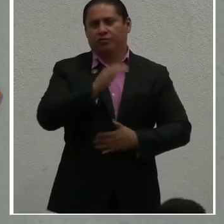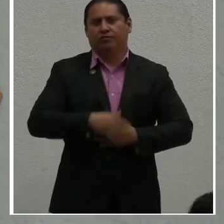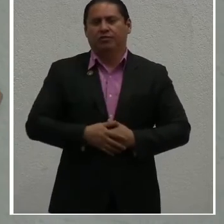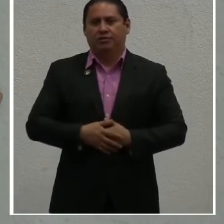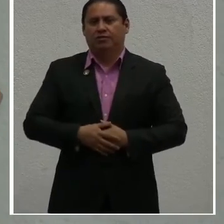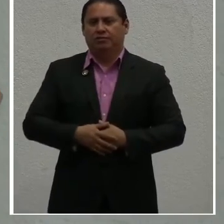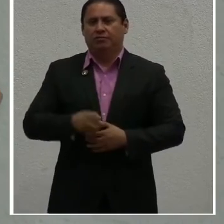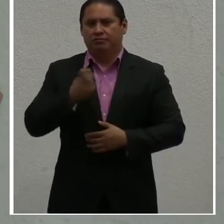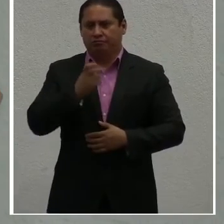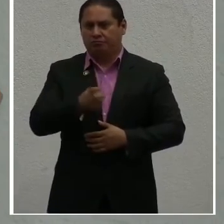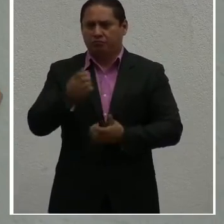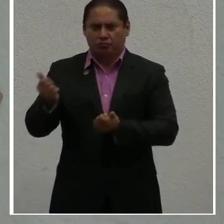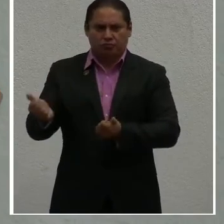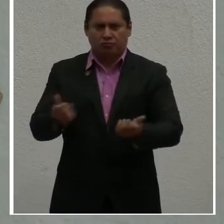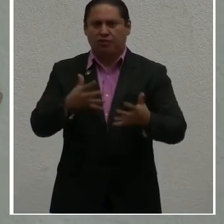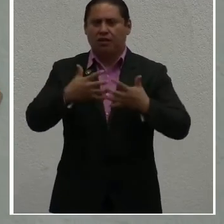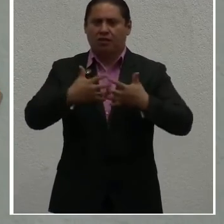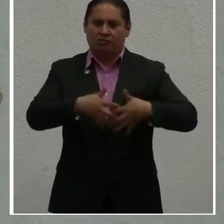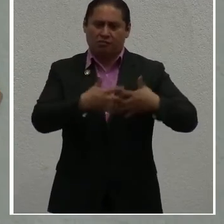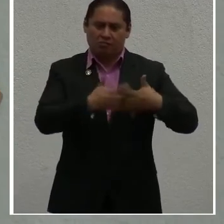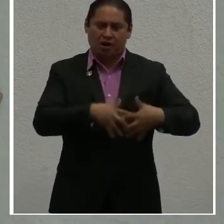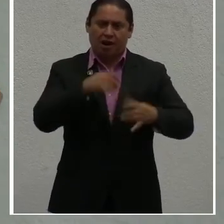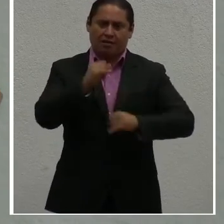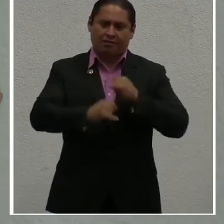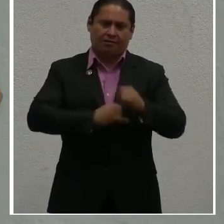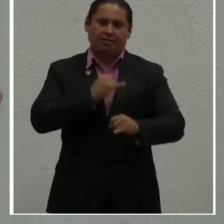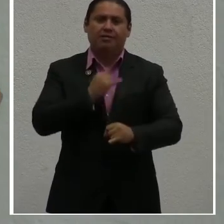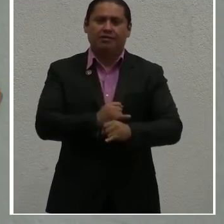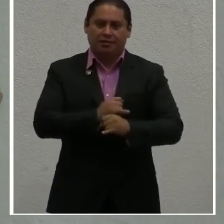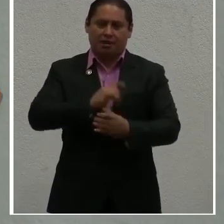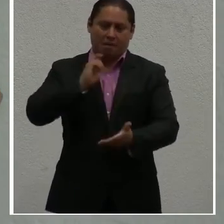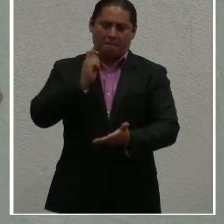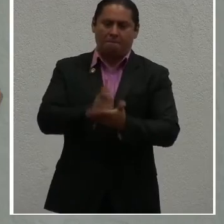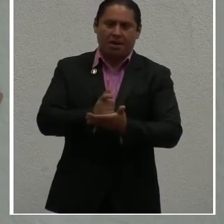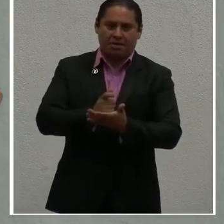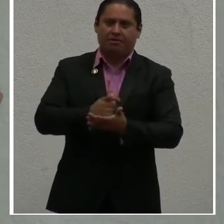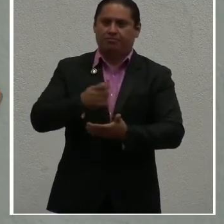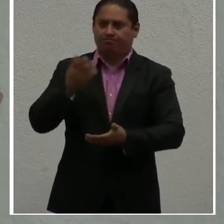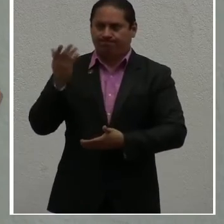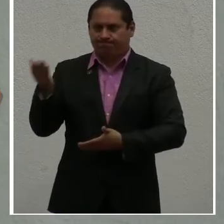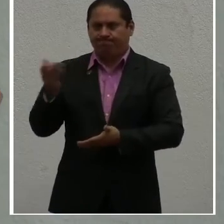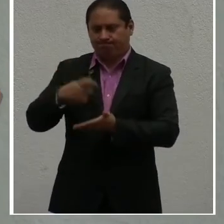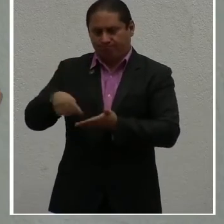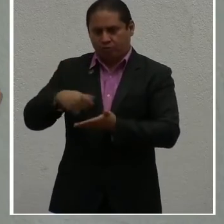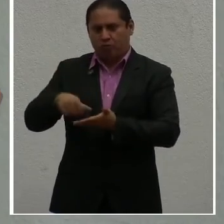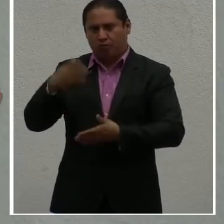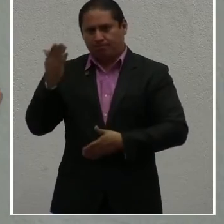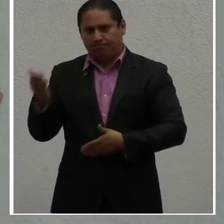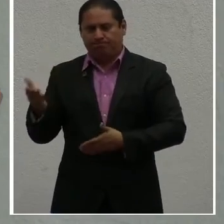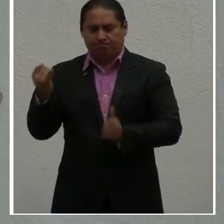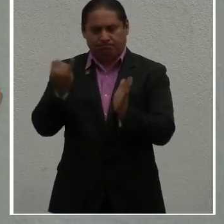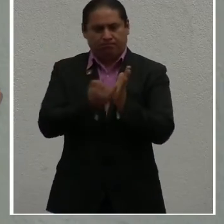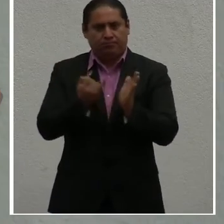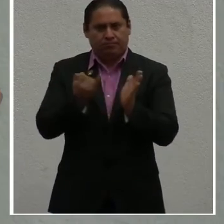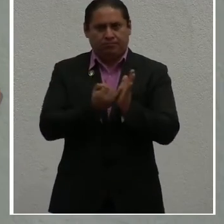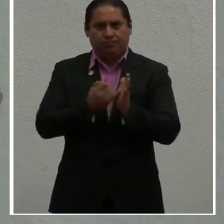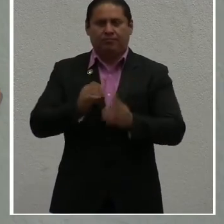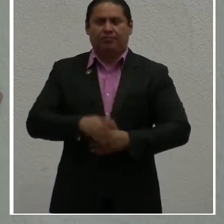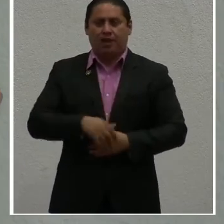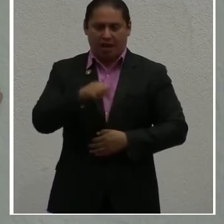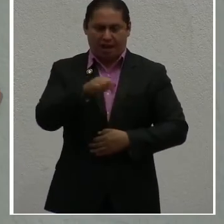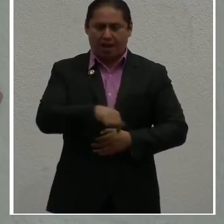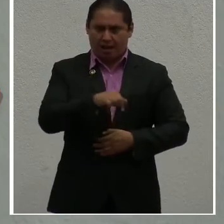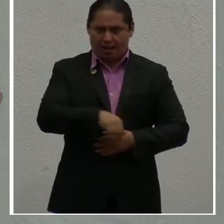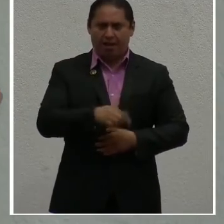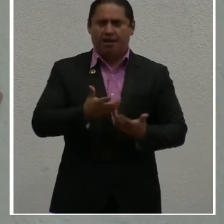empresas foráneas, a las empresas transnacionales, es a las que se les está cobrando. No se les está cobrando a las empresas locales. Si se dan cuenta, las